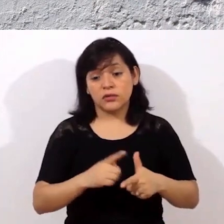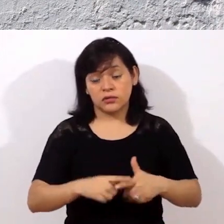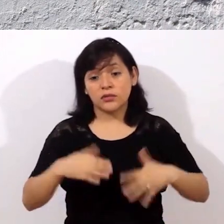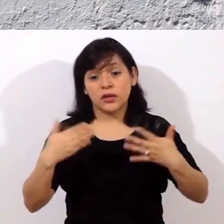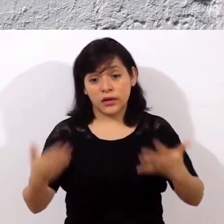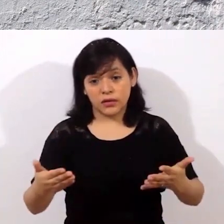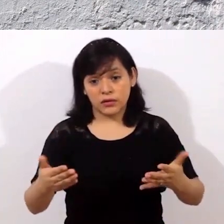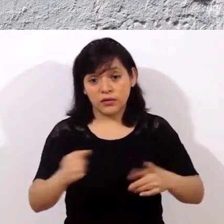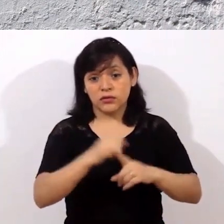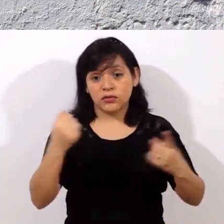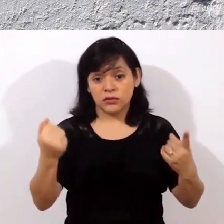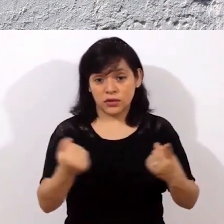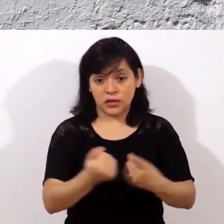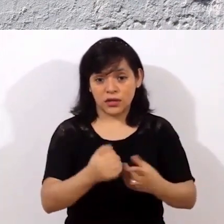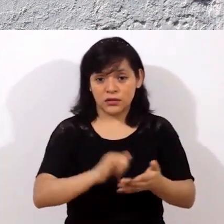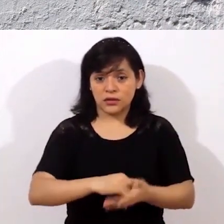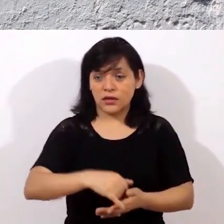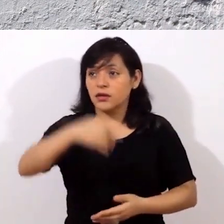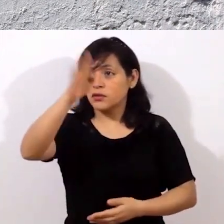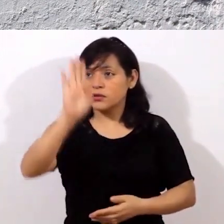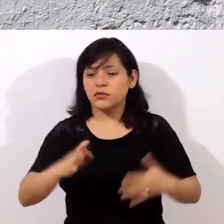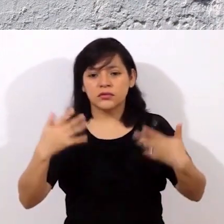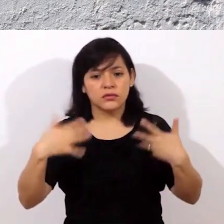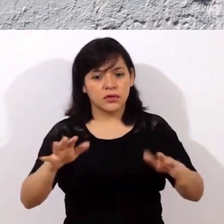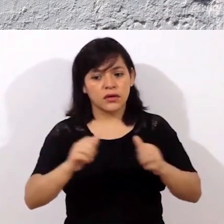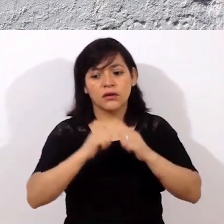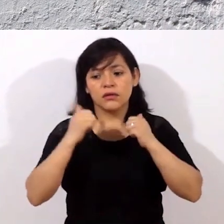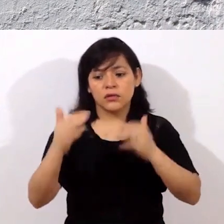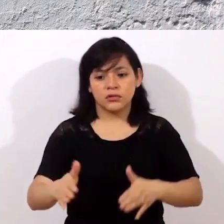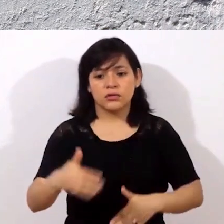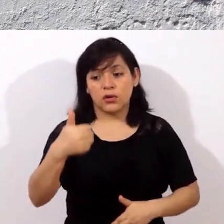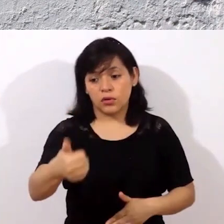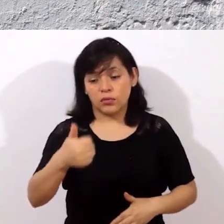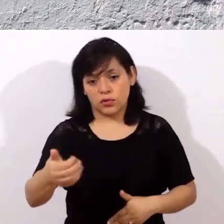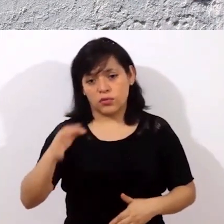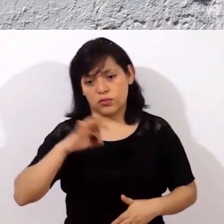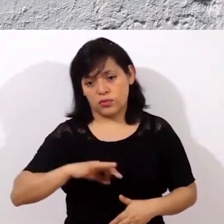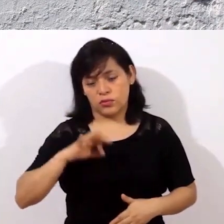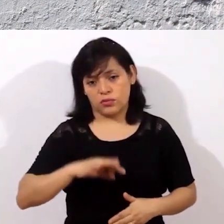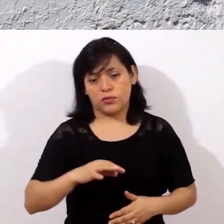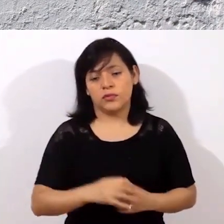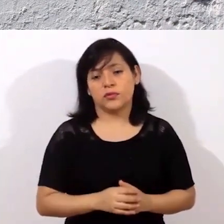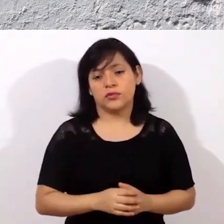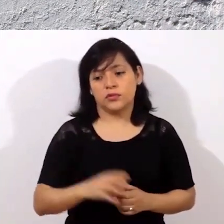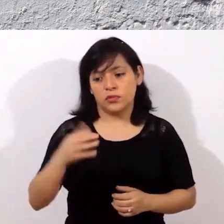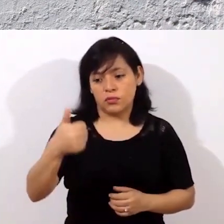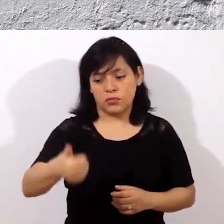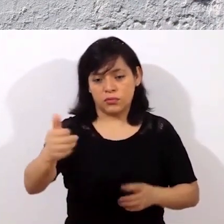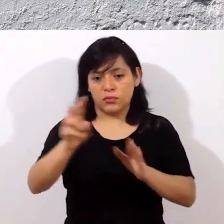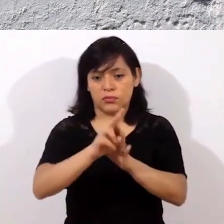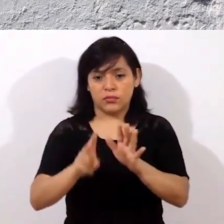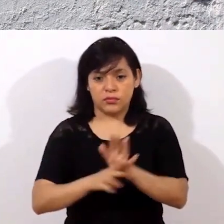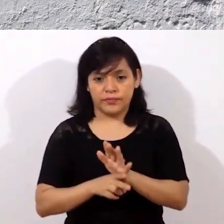propio criterio y por eso están como están. Cuando la mente del ser humano insiste,